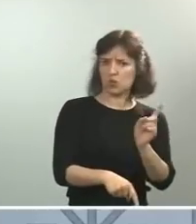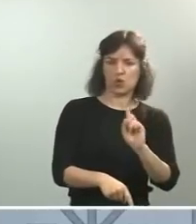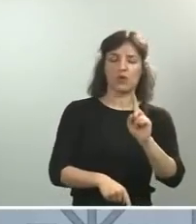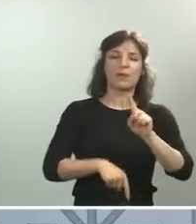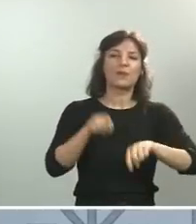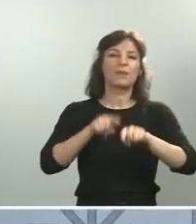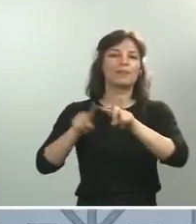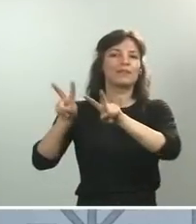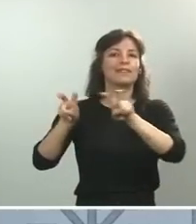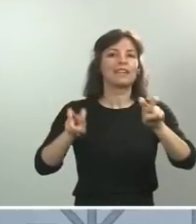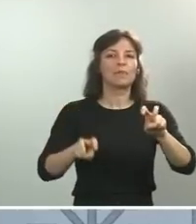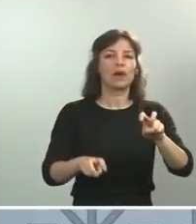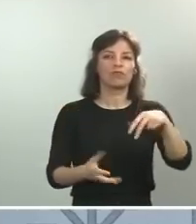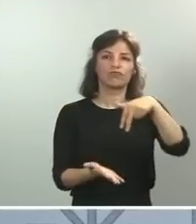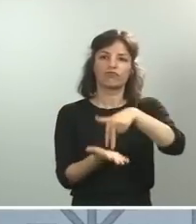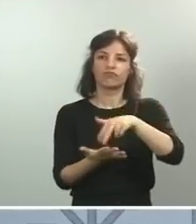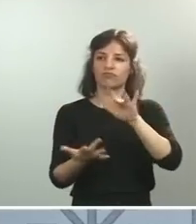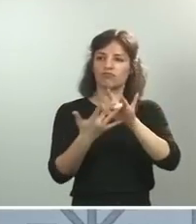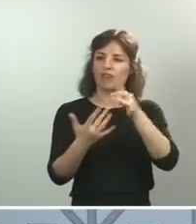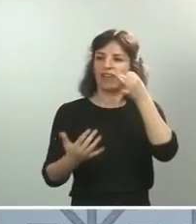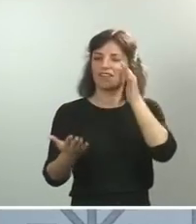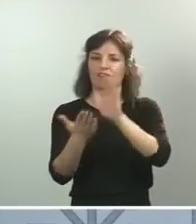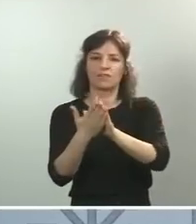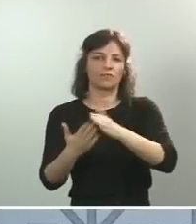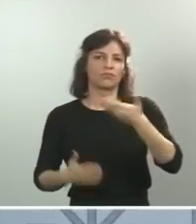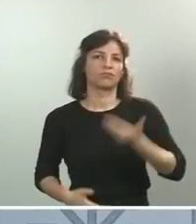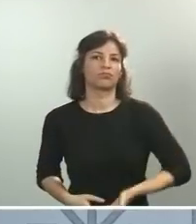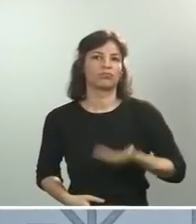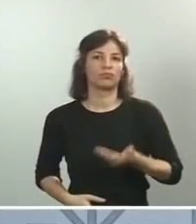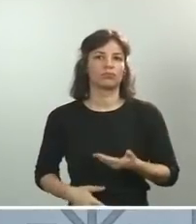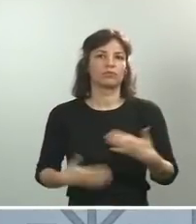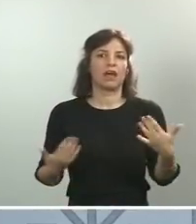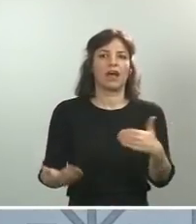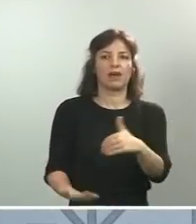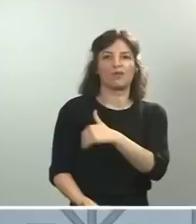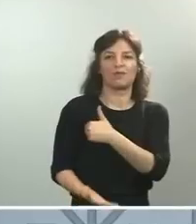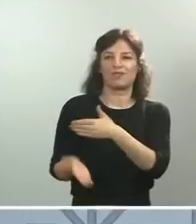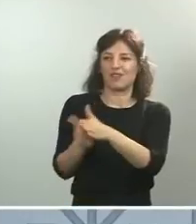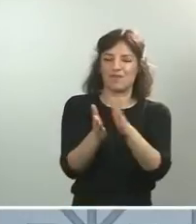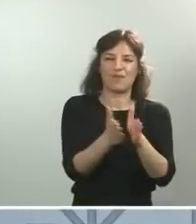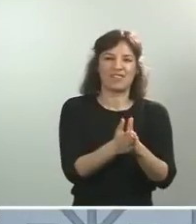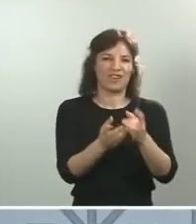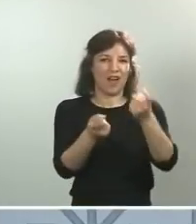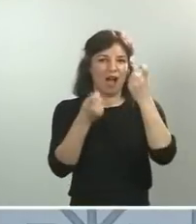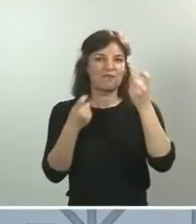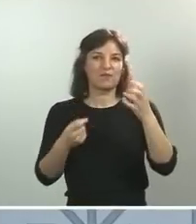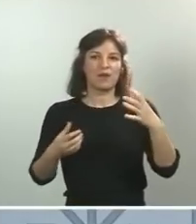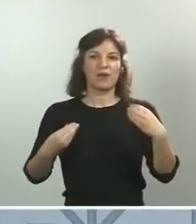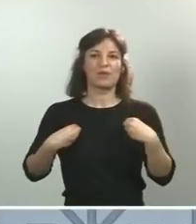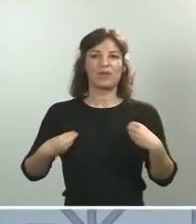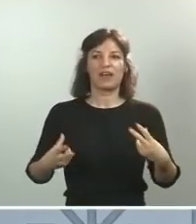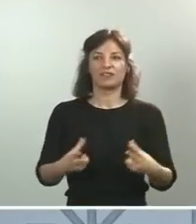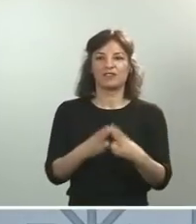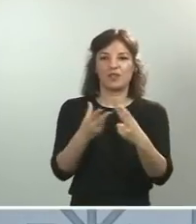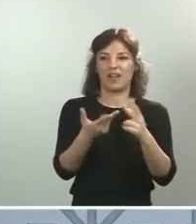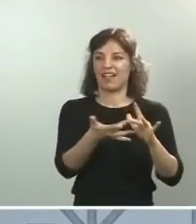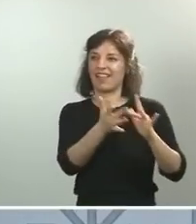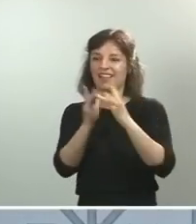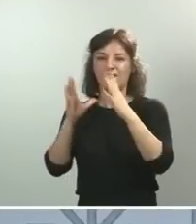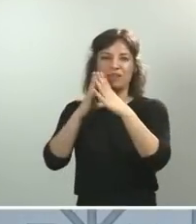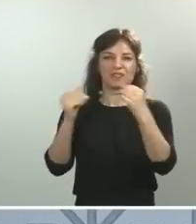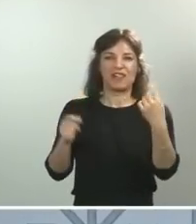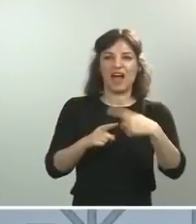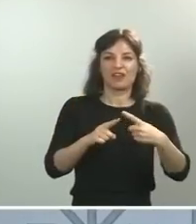compañeros, de disfrutar de la vida social en la universidad, de pequeñas alegrías, de cosas divertidas,